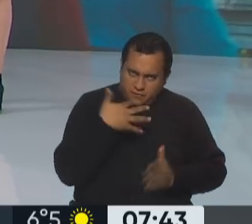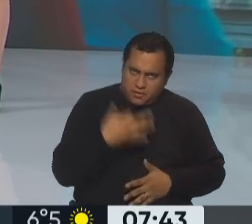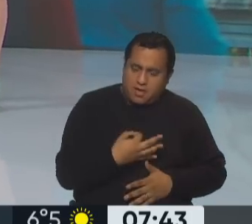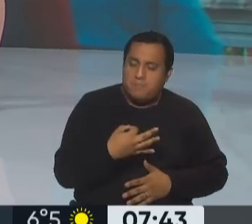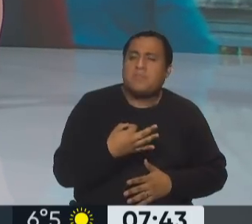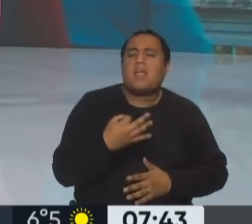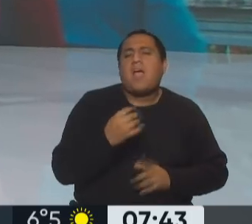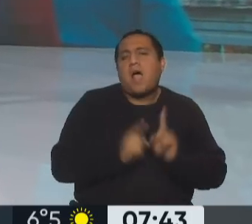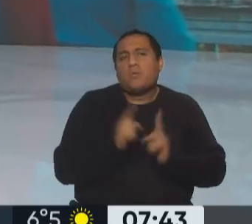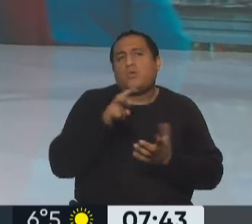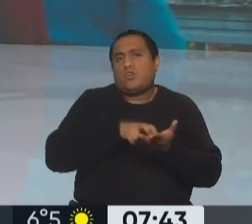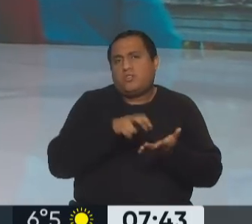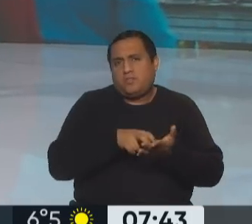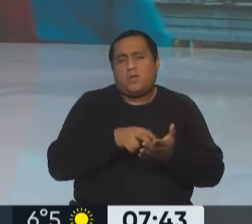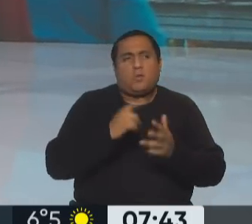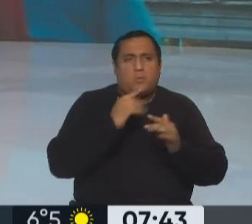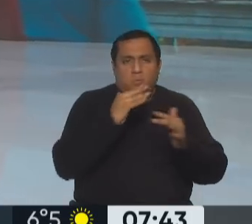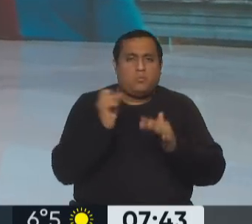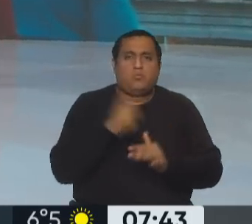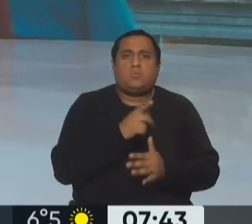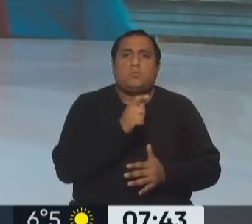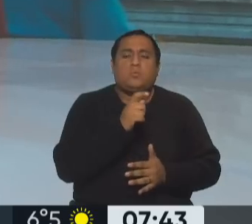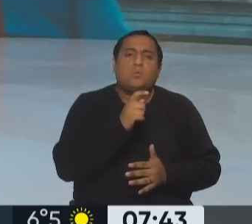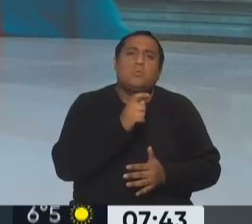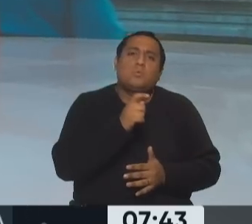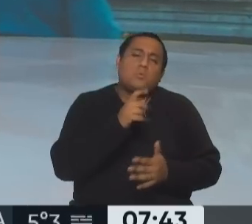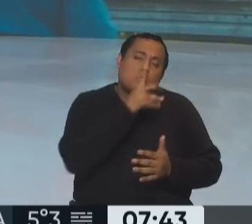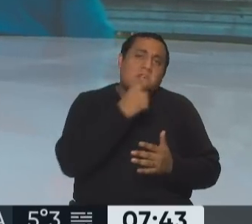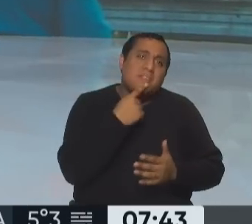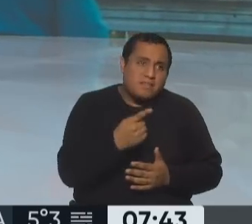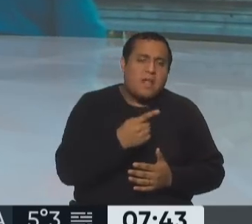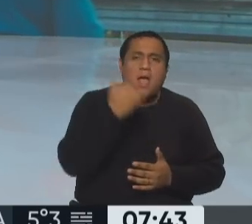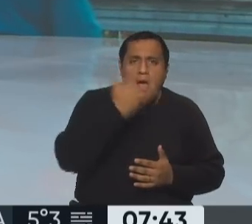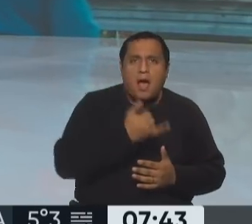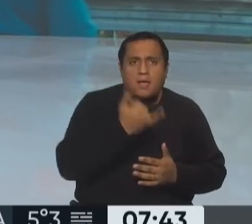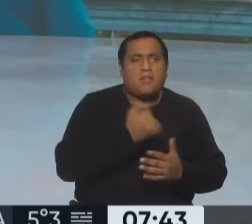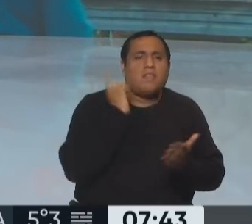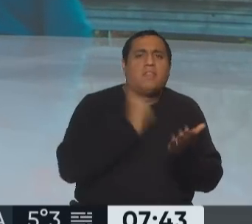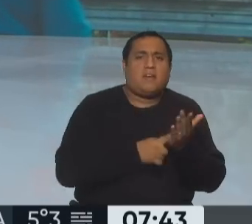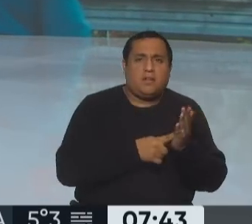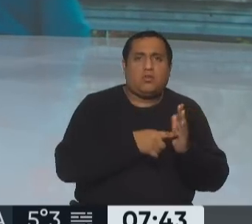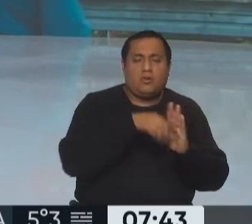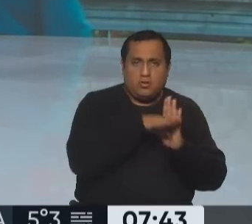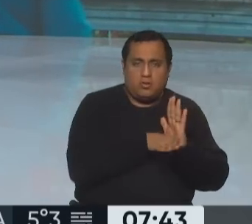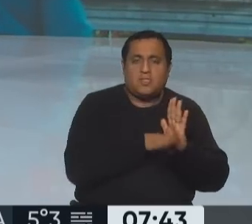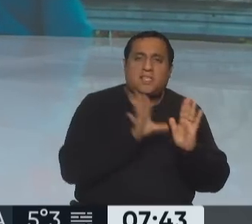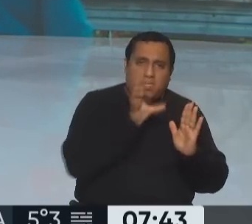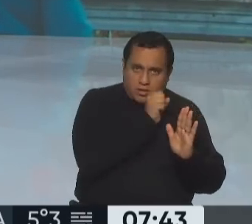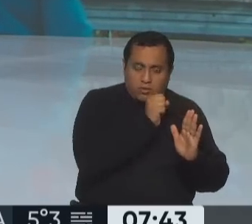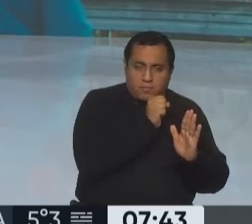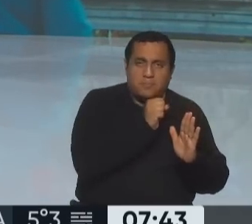algunos medios rusos dijeron que había una cláusula secreta en el decreto de movilización de tropas, que en principio había sido señalado